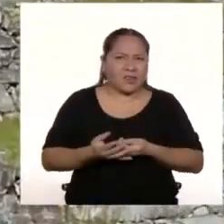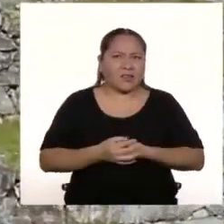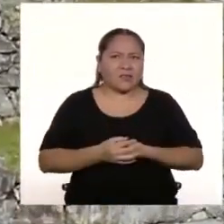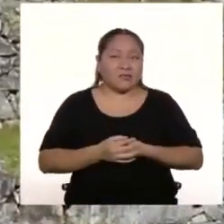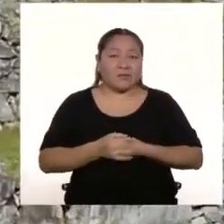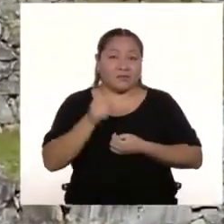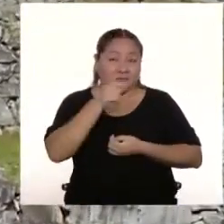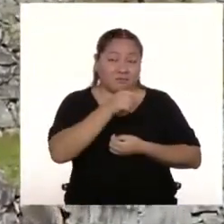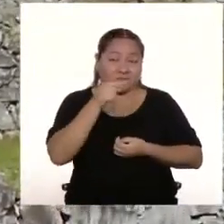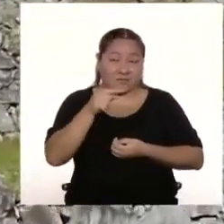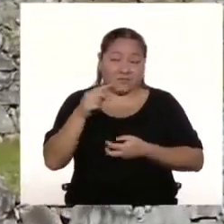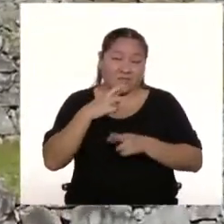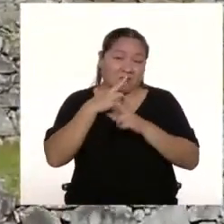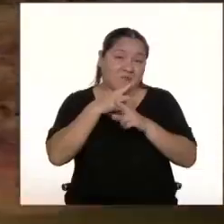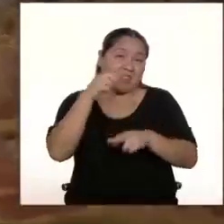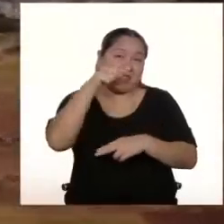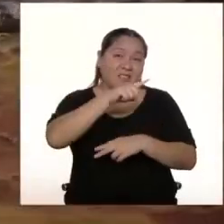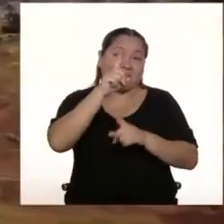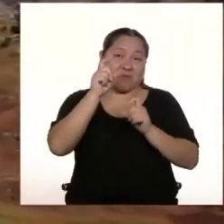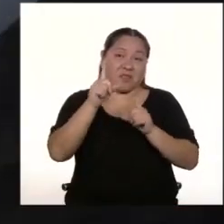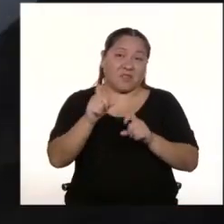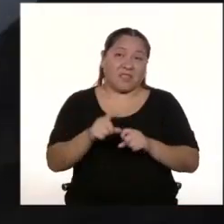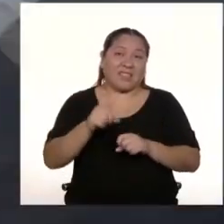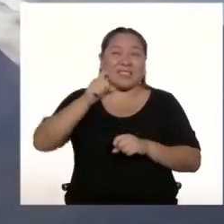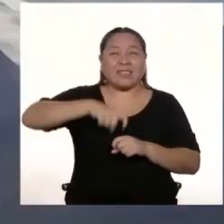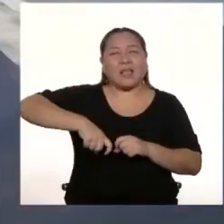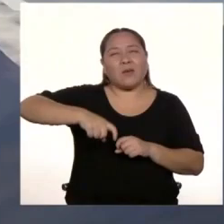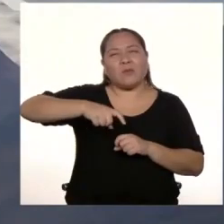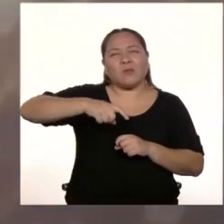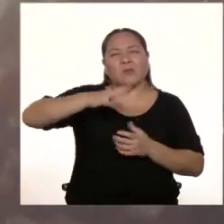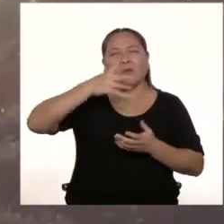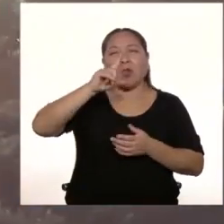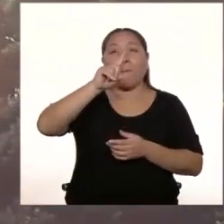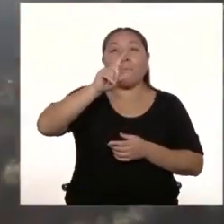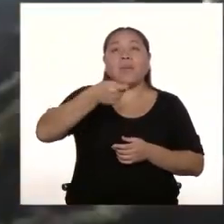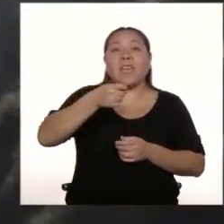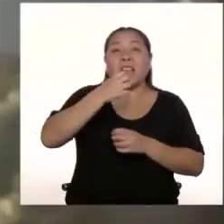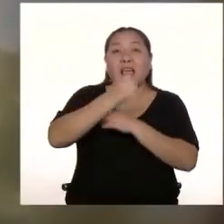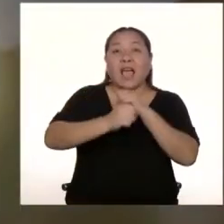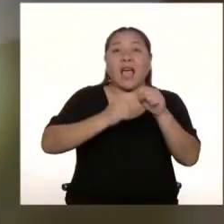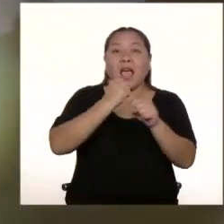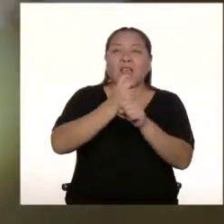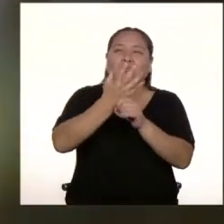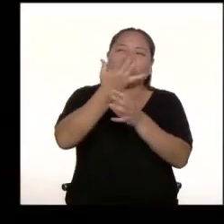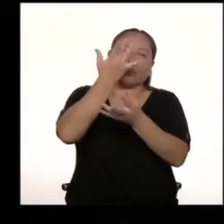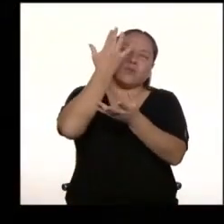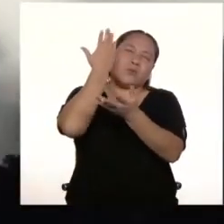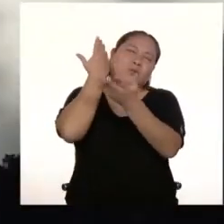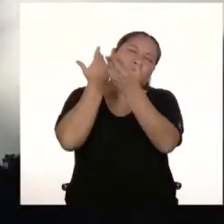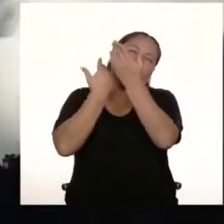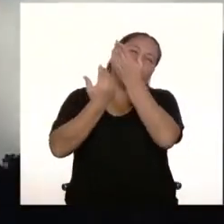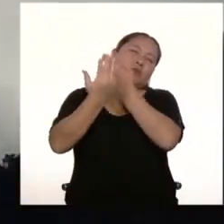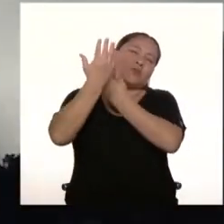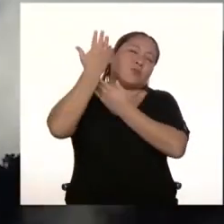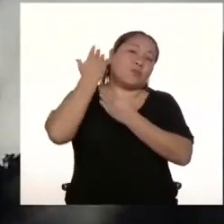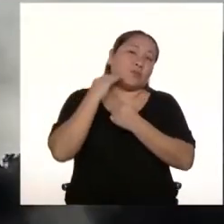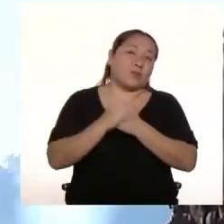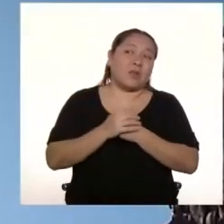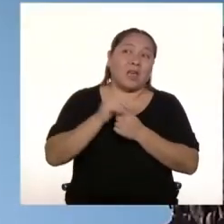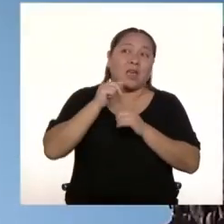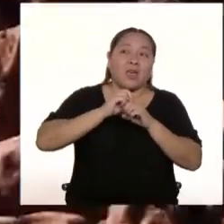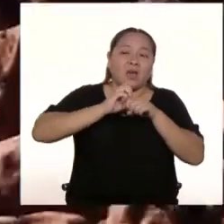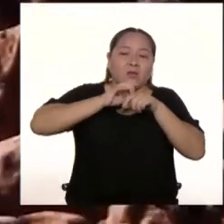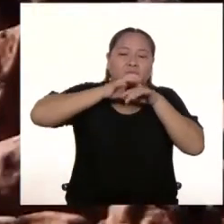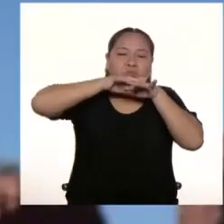Para responder a esas preguntas, tenemos que remontarnos unos 1000 años, al cataclismo climático que desencadenó el fin